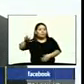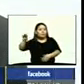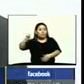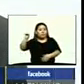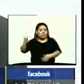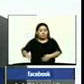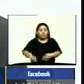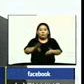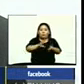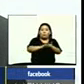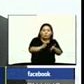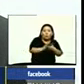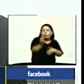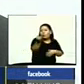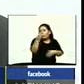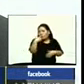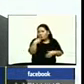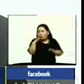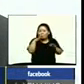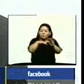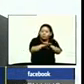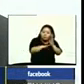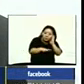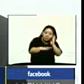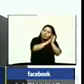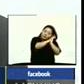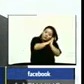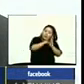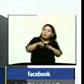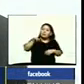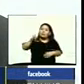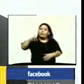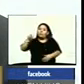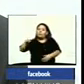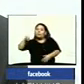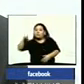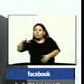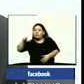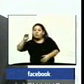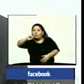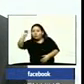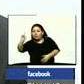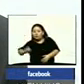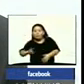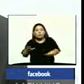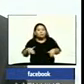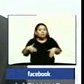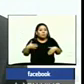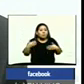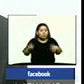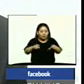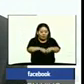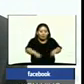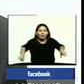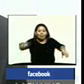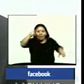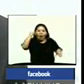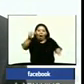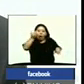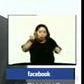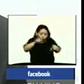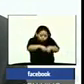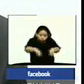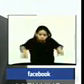alojamiento y comidas con 5,3%, la evacuación de aguas residuales y agua